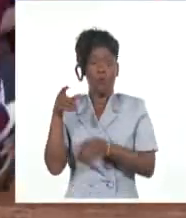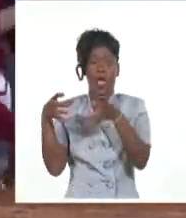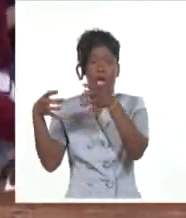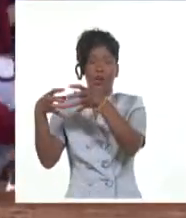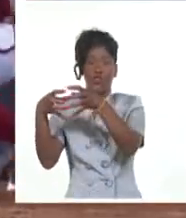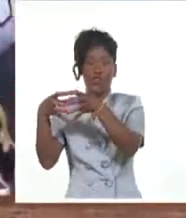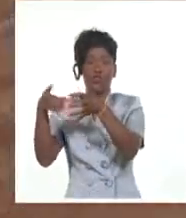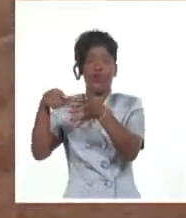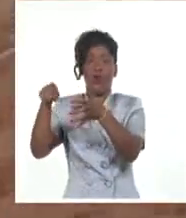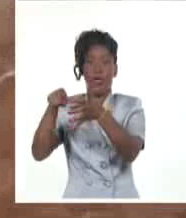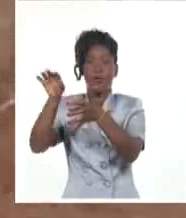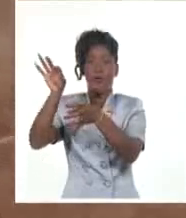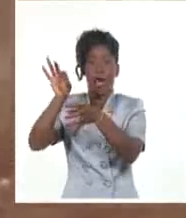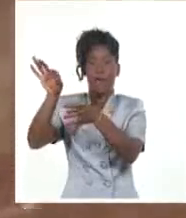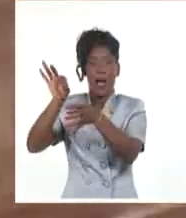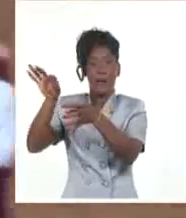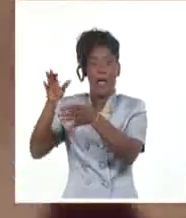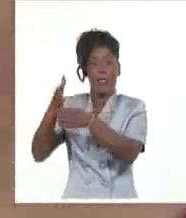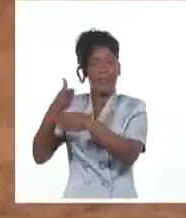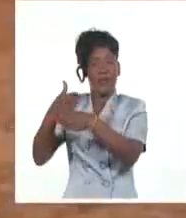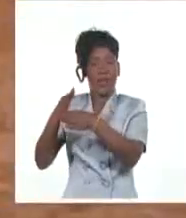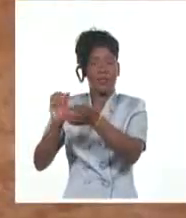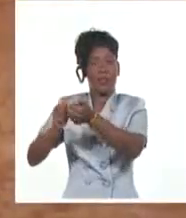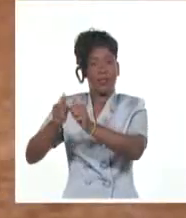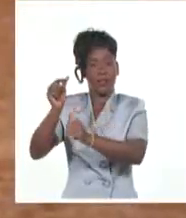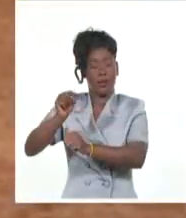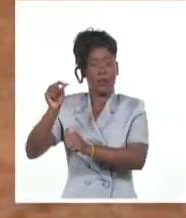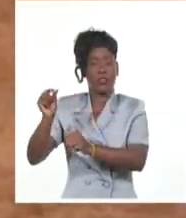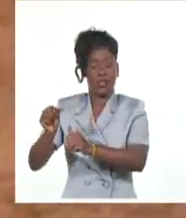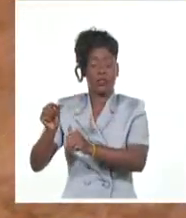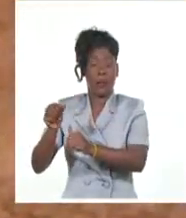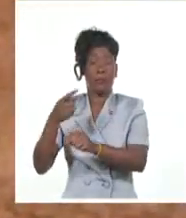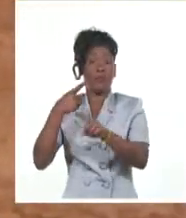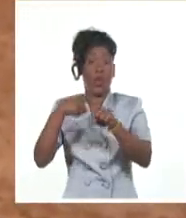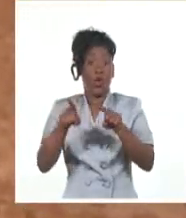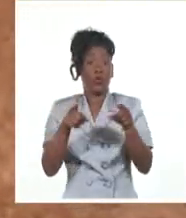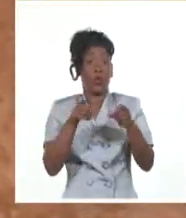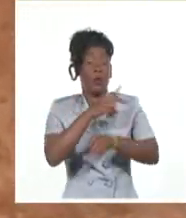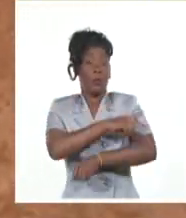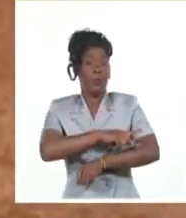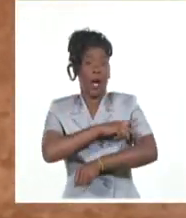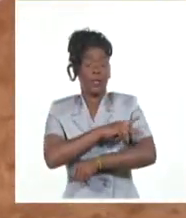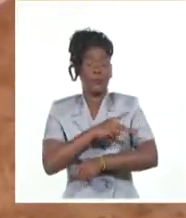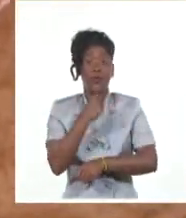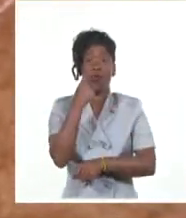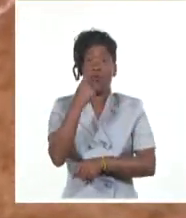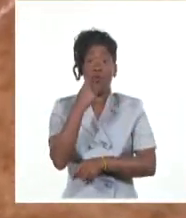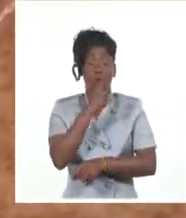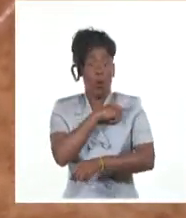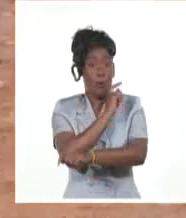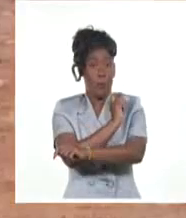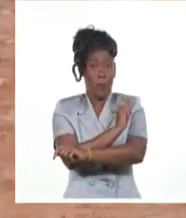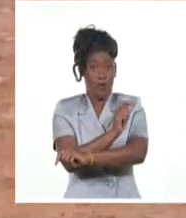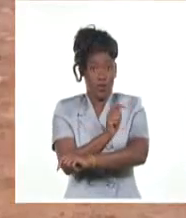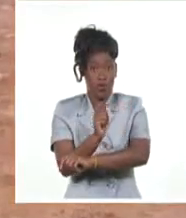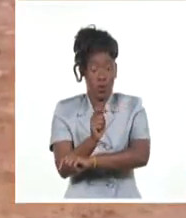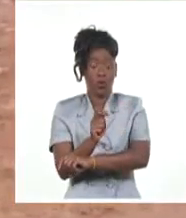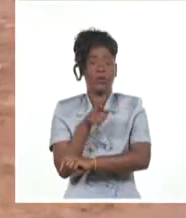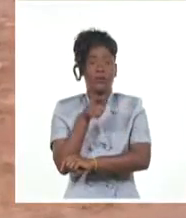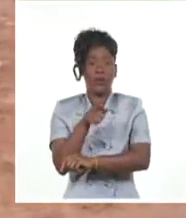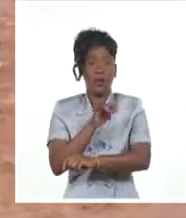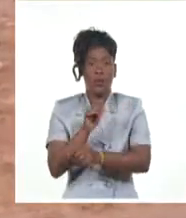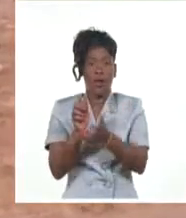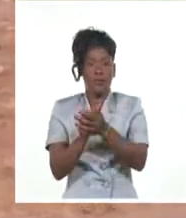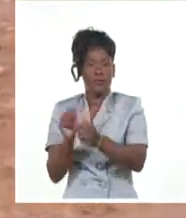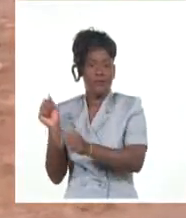Leonardo Cárdenas, quien tendrá como auxiliares a Jesús Echarte y a Cel Peña. El entrenador de pitcheo será Esteban Groero. También nos